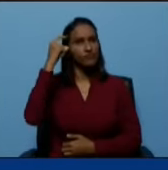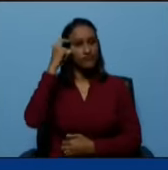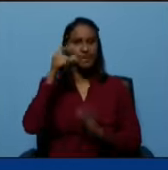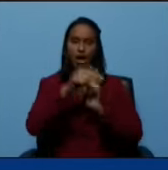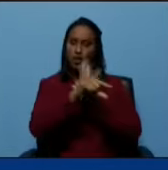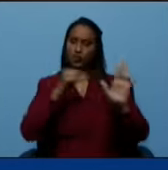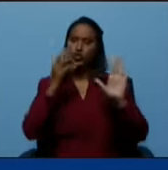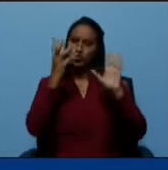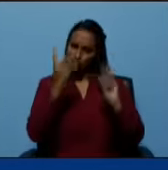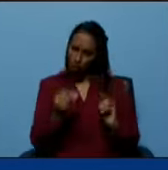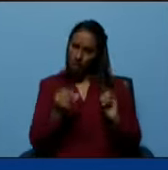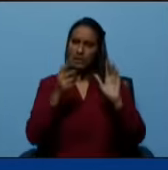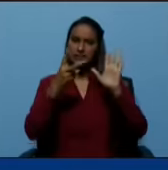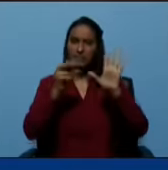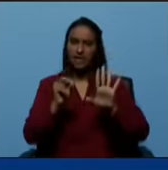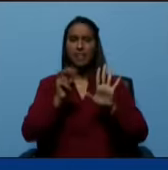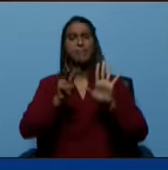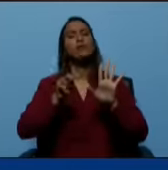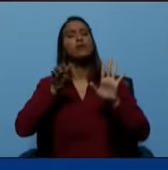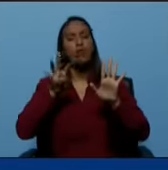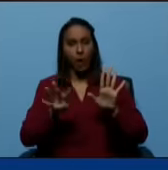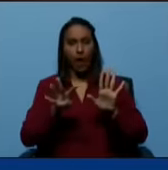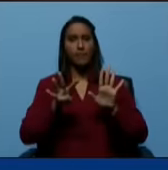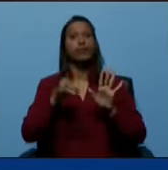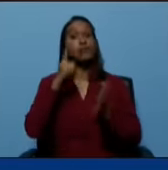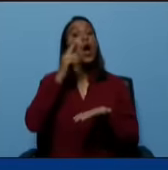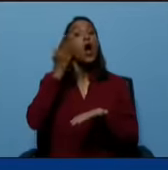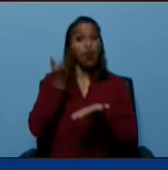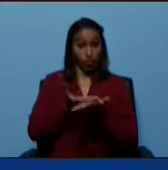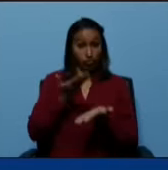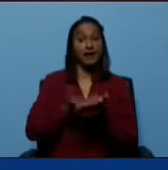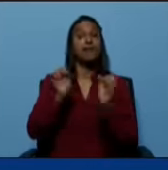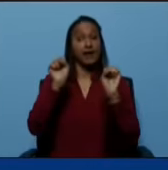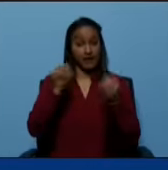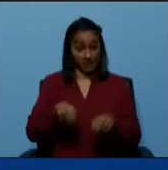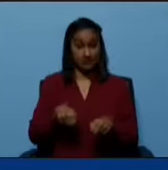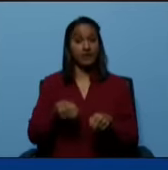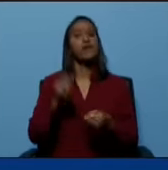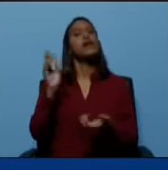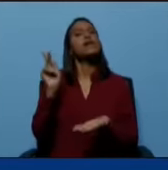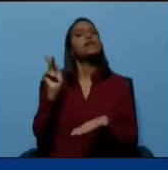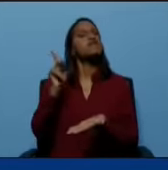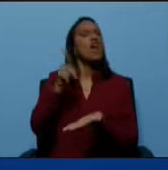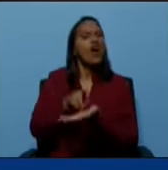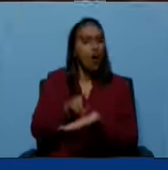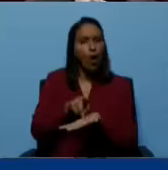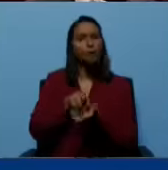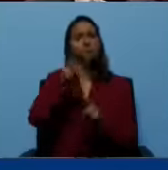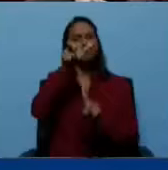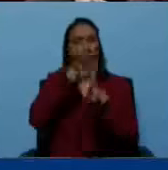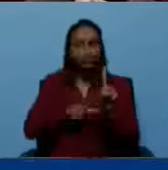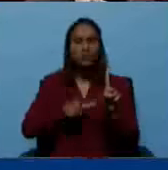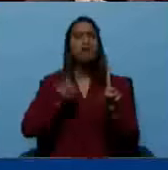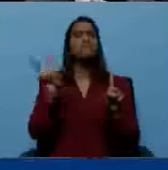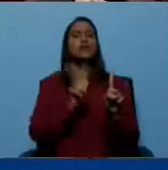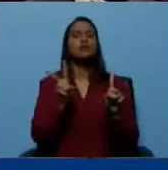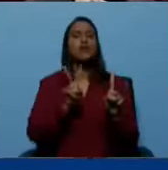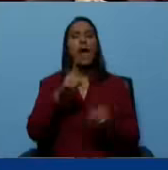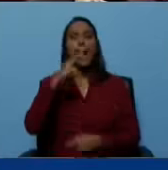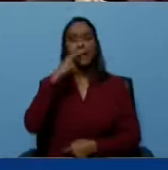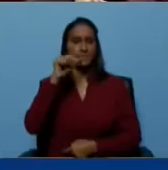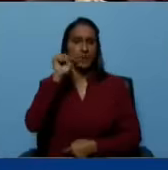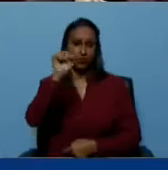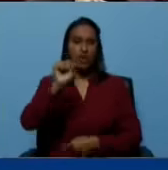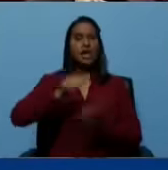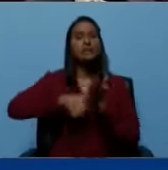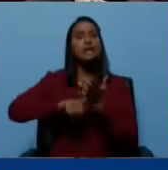AA70E-2024-34. Se deja constancia de la comparecencia del ciudadano Nicolás Maduro Moros, titular de la cédula de